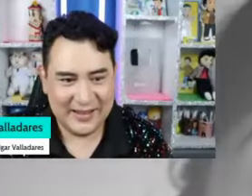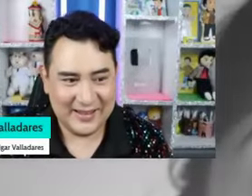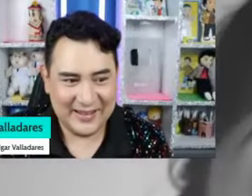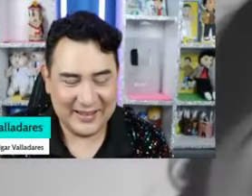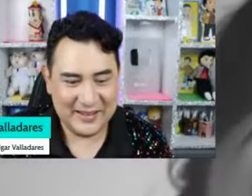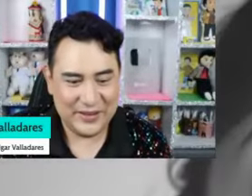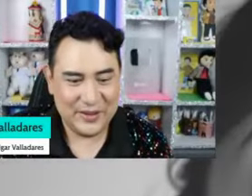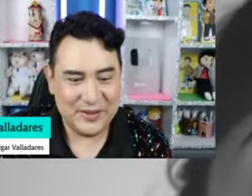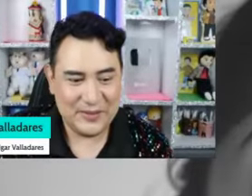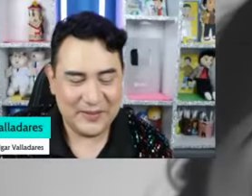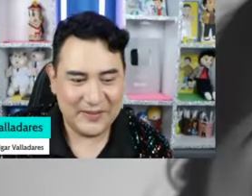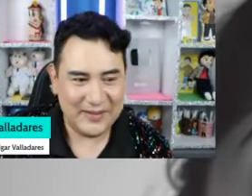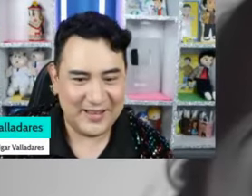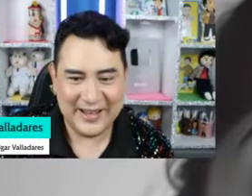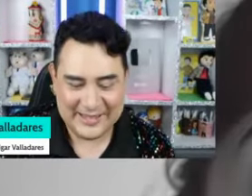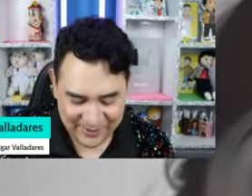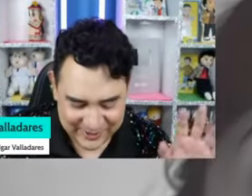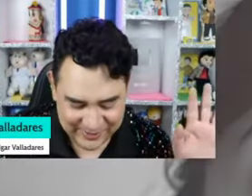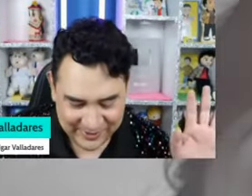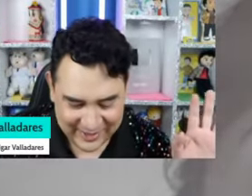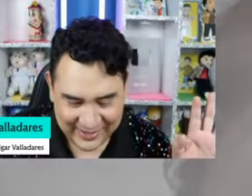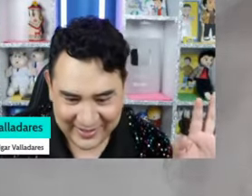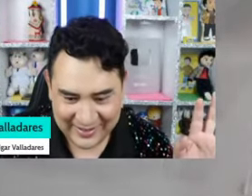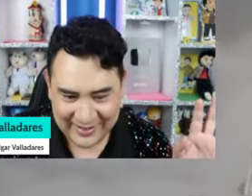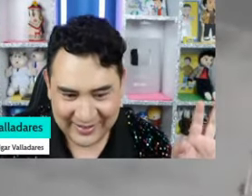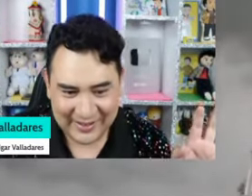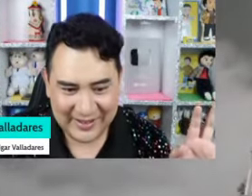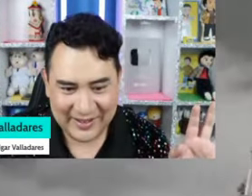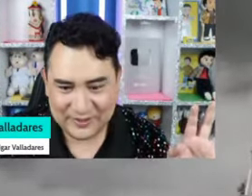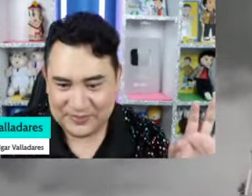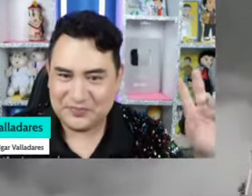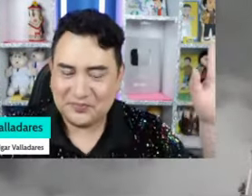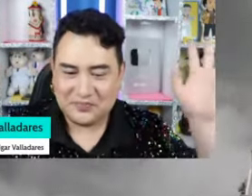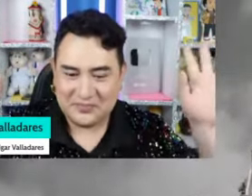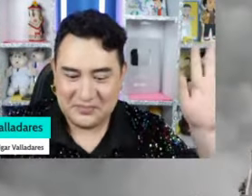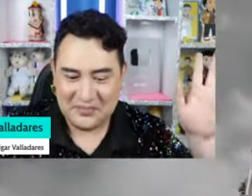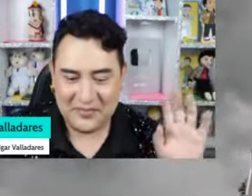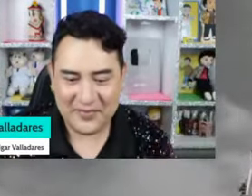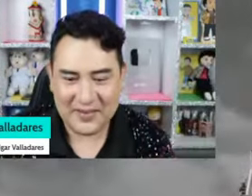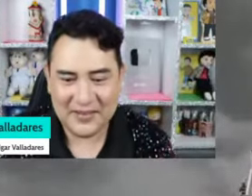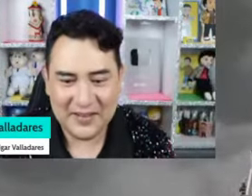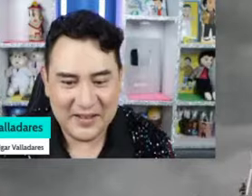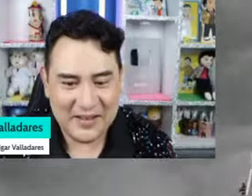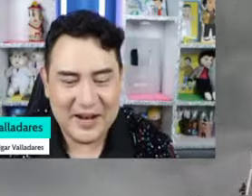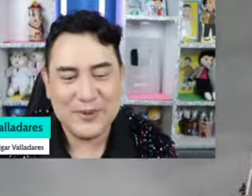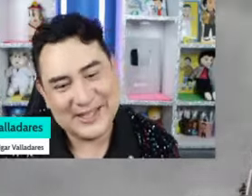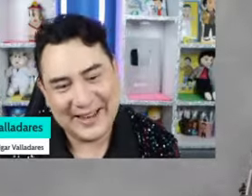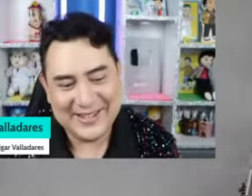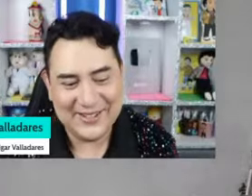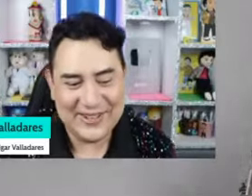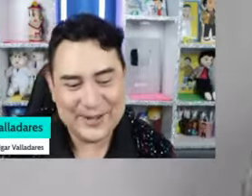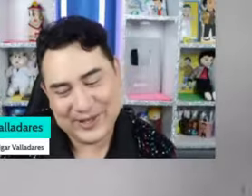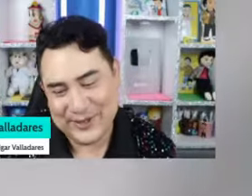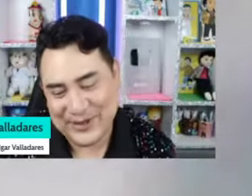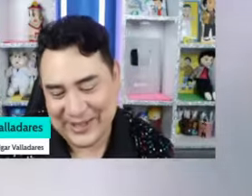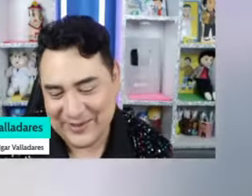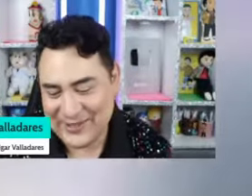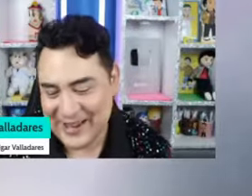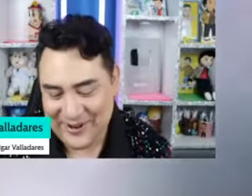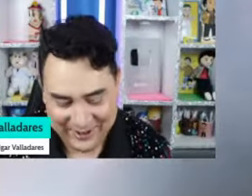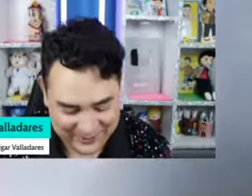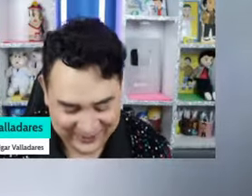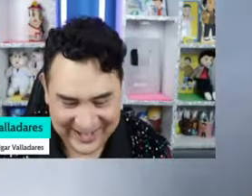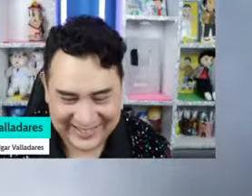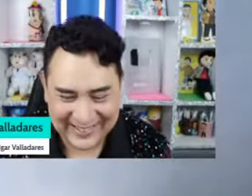¡Ay! Ya dale. Ahí estamos en vivo ya. Yo no escucho. Le puse silencio mientras, porque seguro tiene